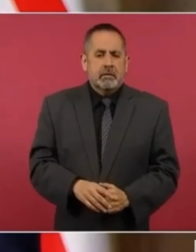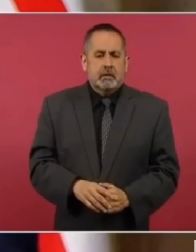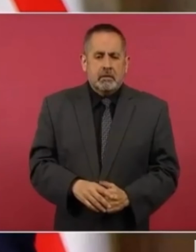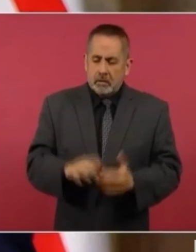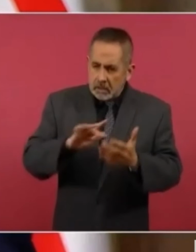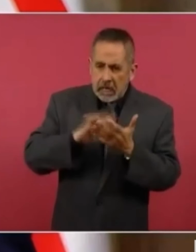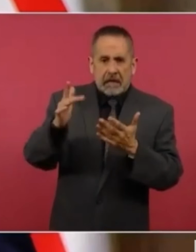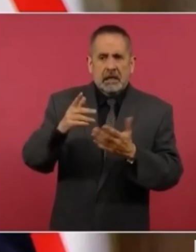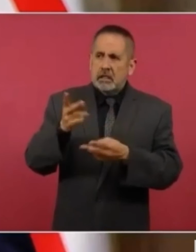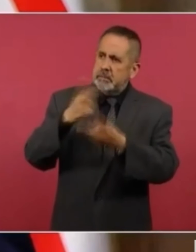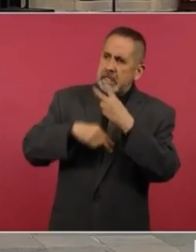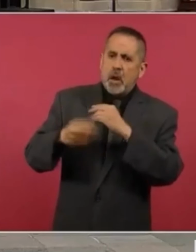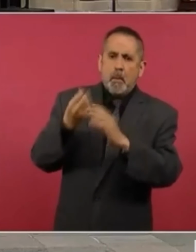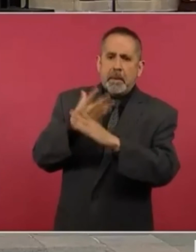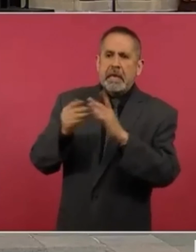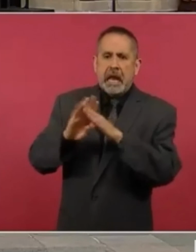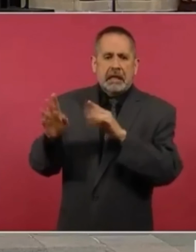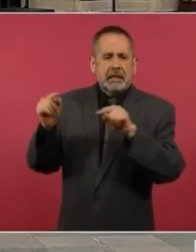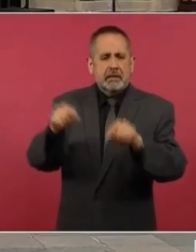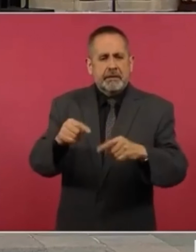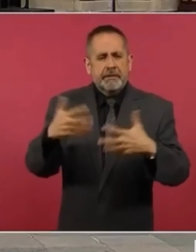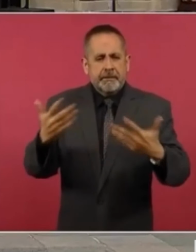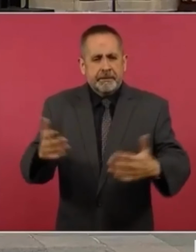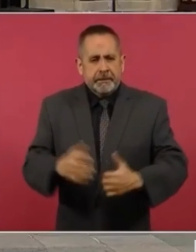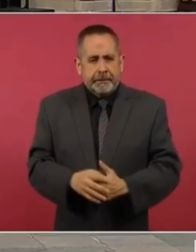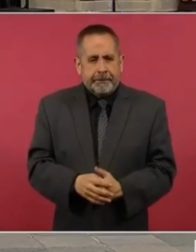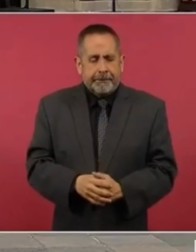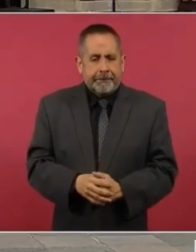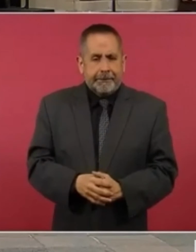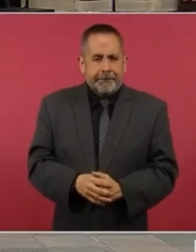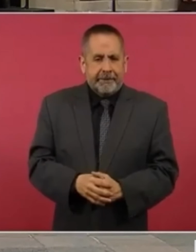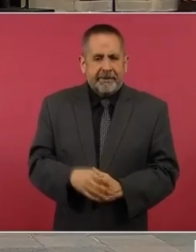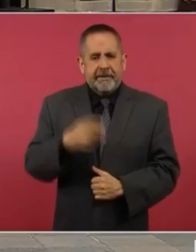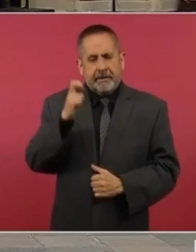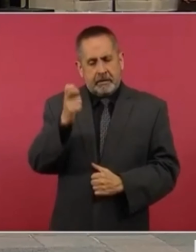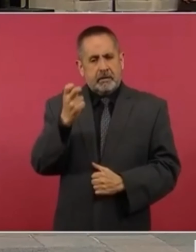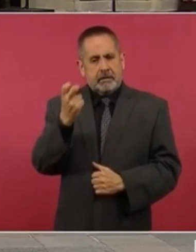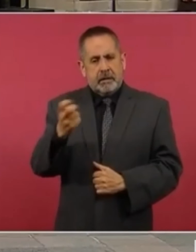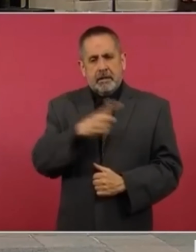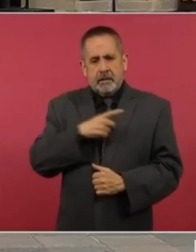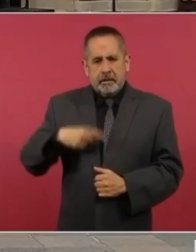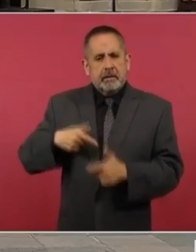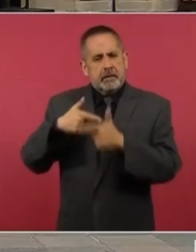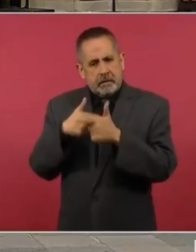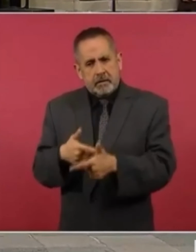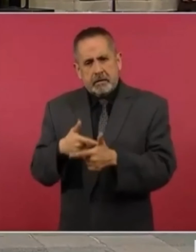Gracias a eso. Entonces, tenemos que seguir